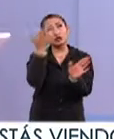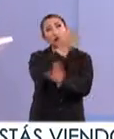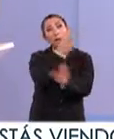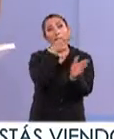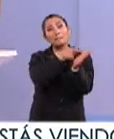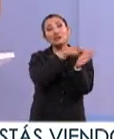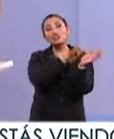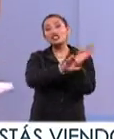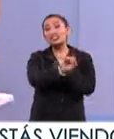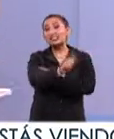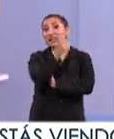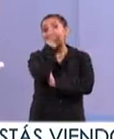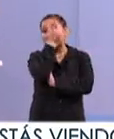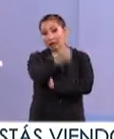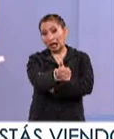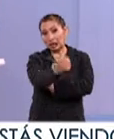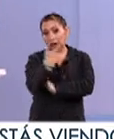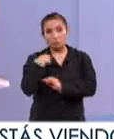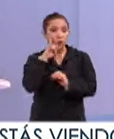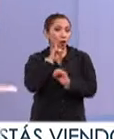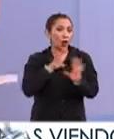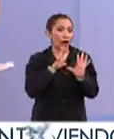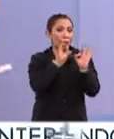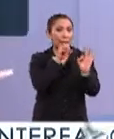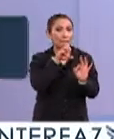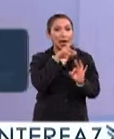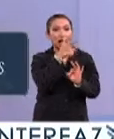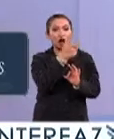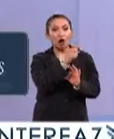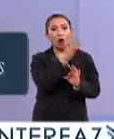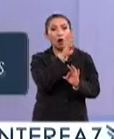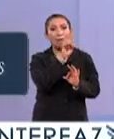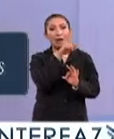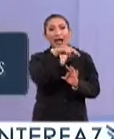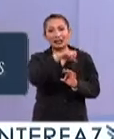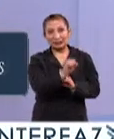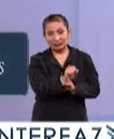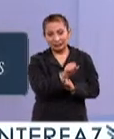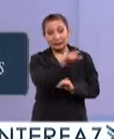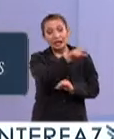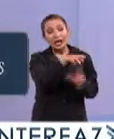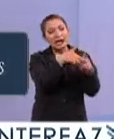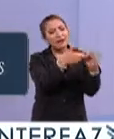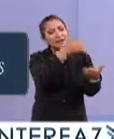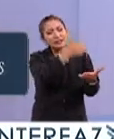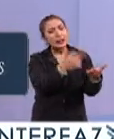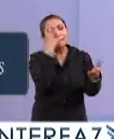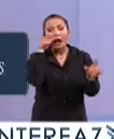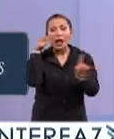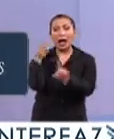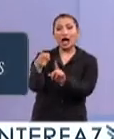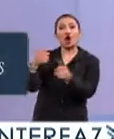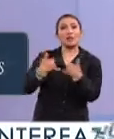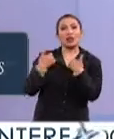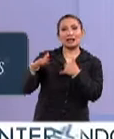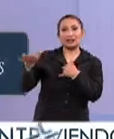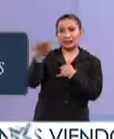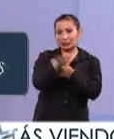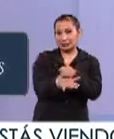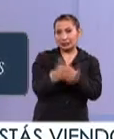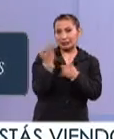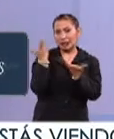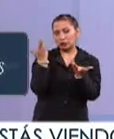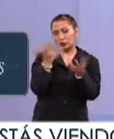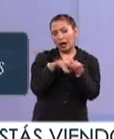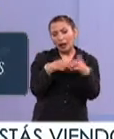año 66, justamente la fundadora fue Margot Glantz, y es una revista dedicada a los jóvenes. Está